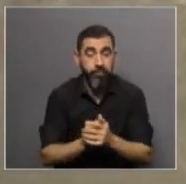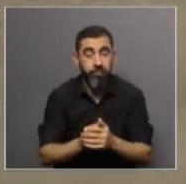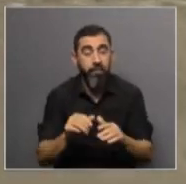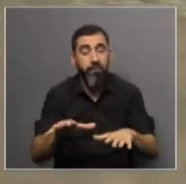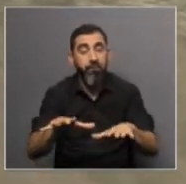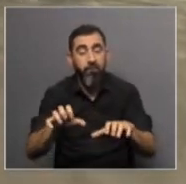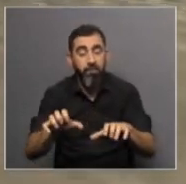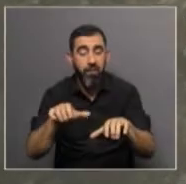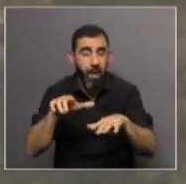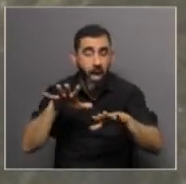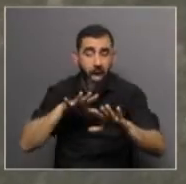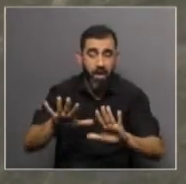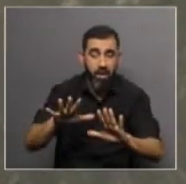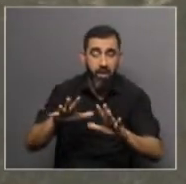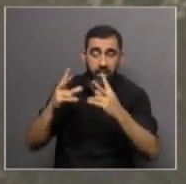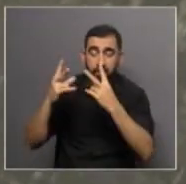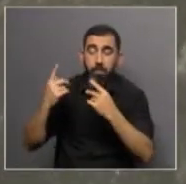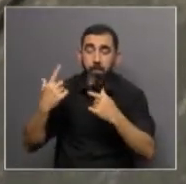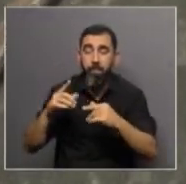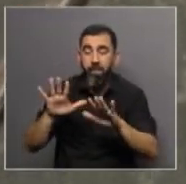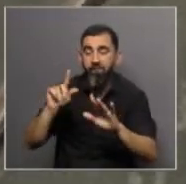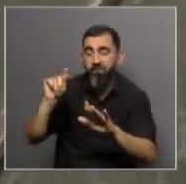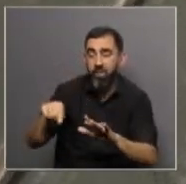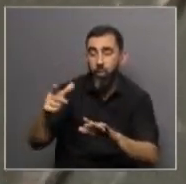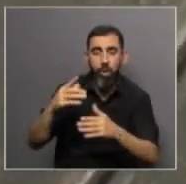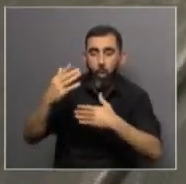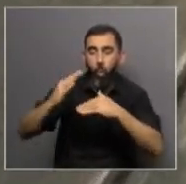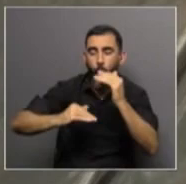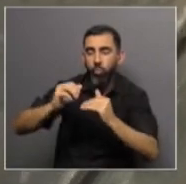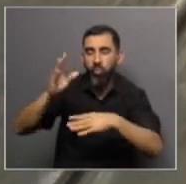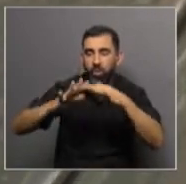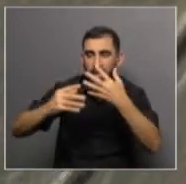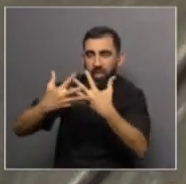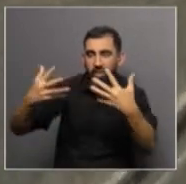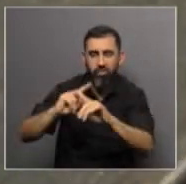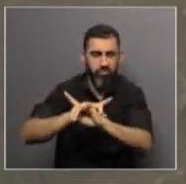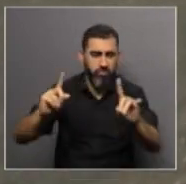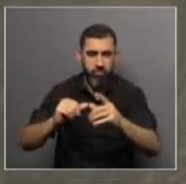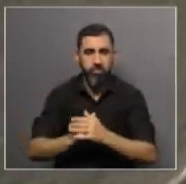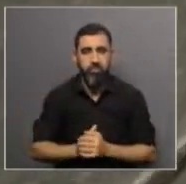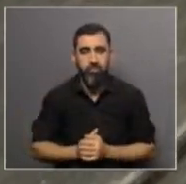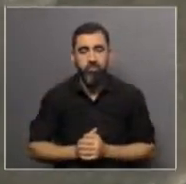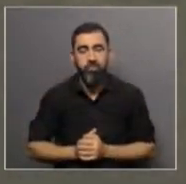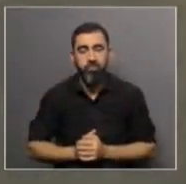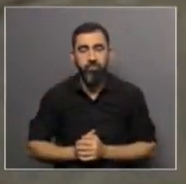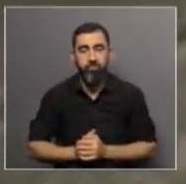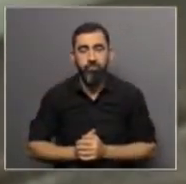viven sedentarias, pero sin construir una tela para vivir y para capturar presas.